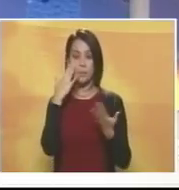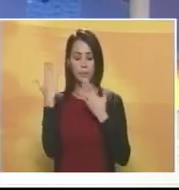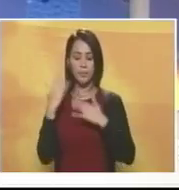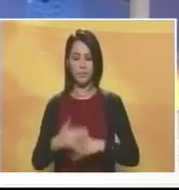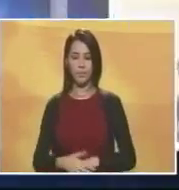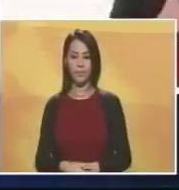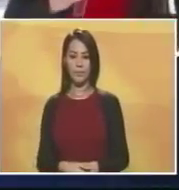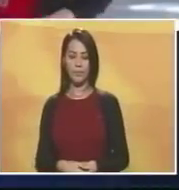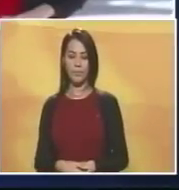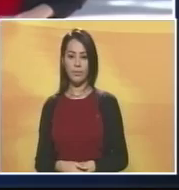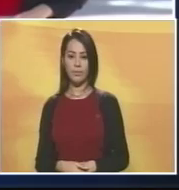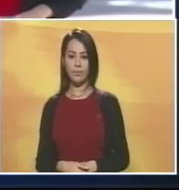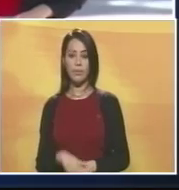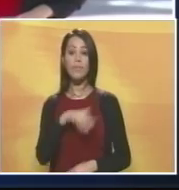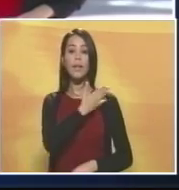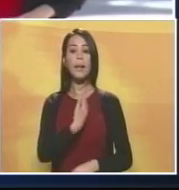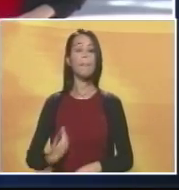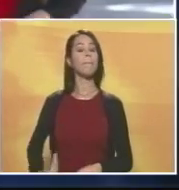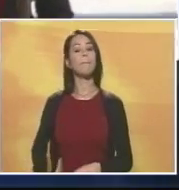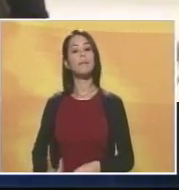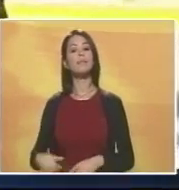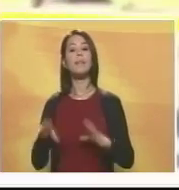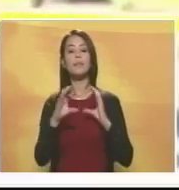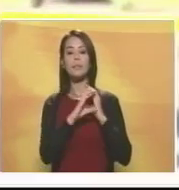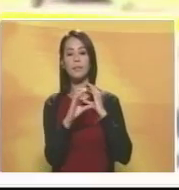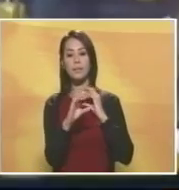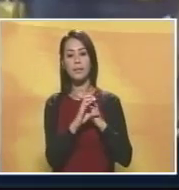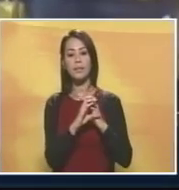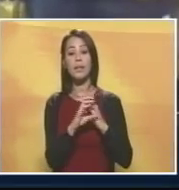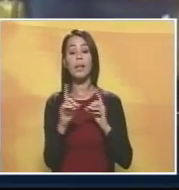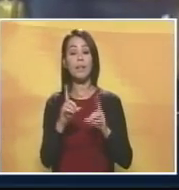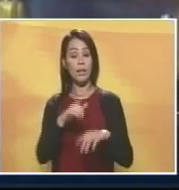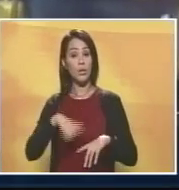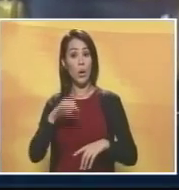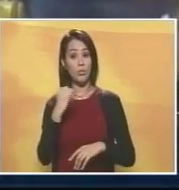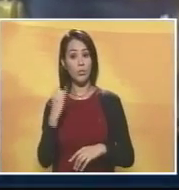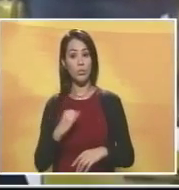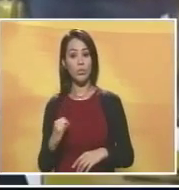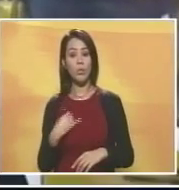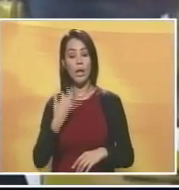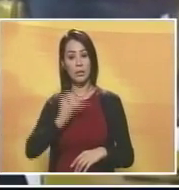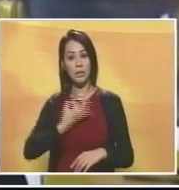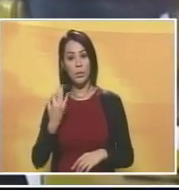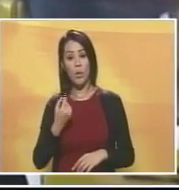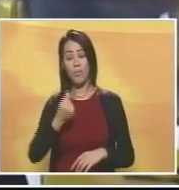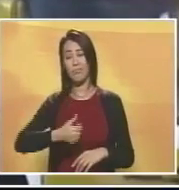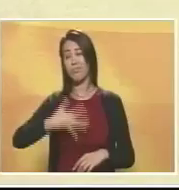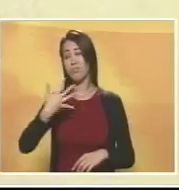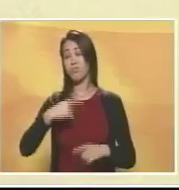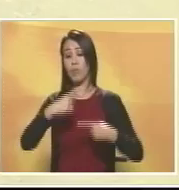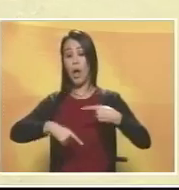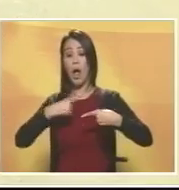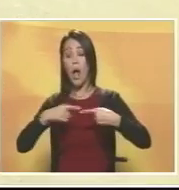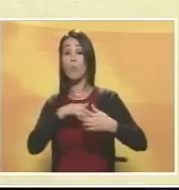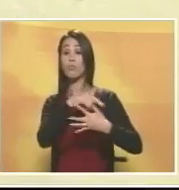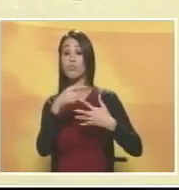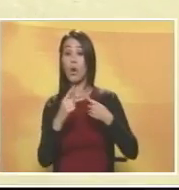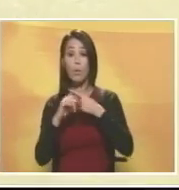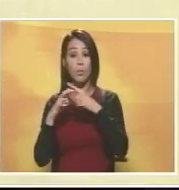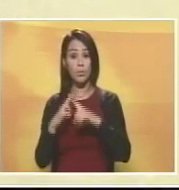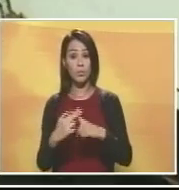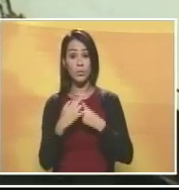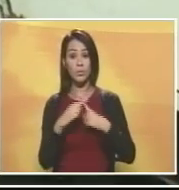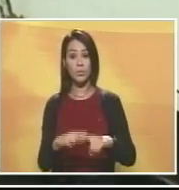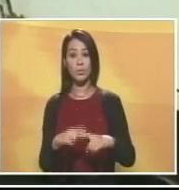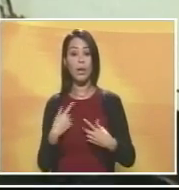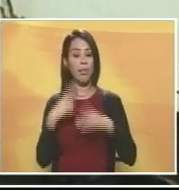reporte. El presidente de la Central Única de Transporte en la región, Erasmo Leana, aseguró que los altos costos de los cauchos y los repuestos los obligaron